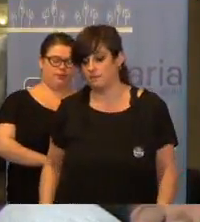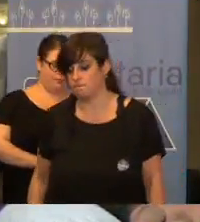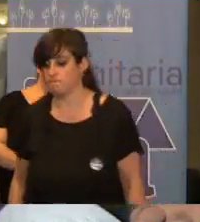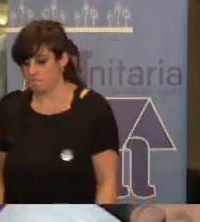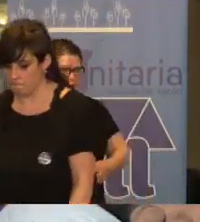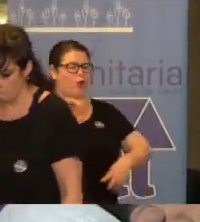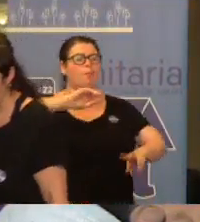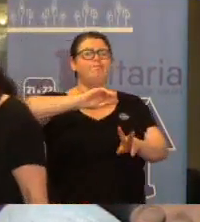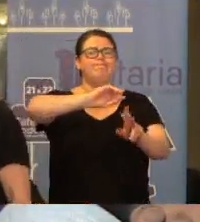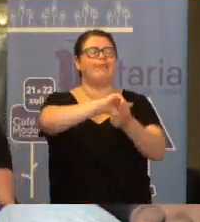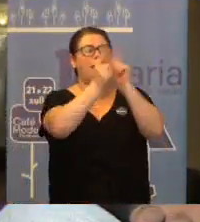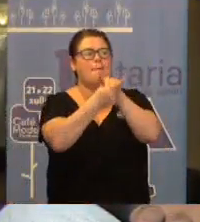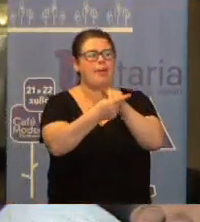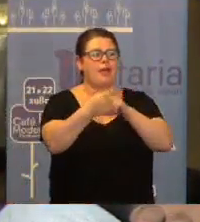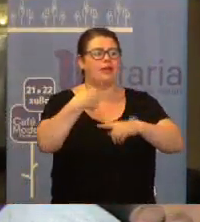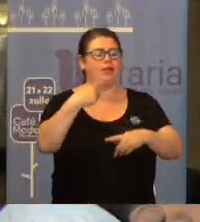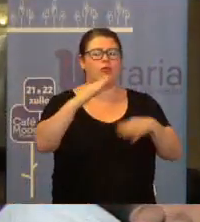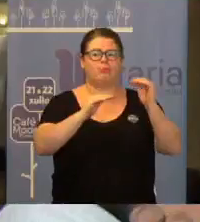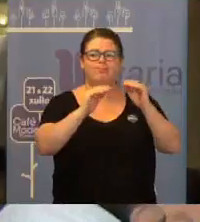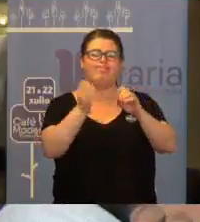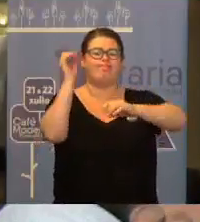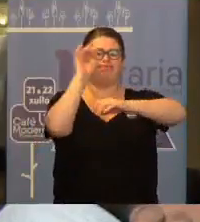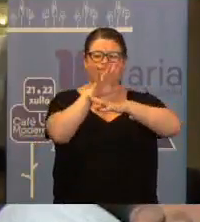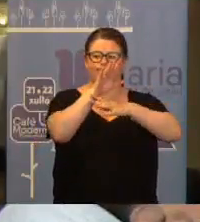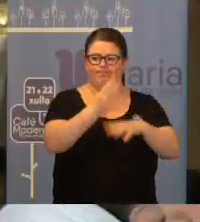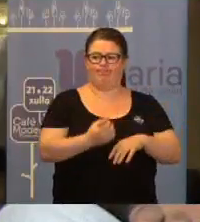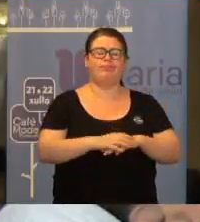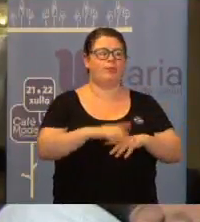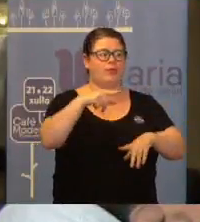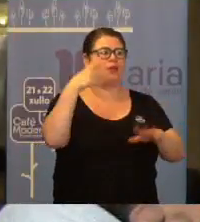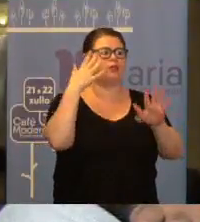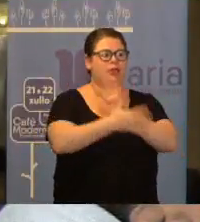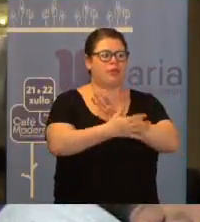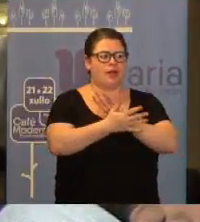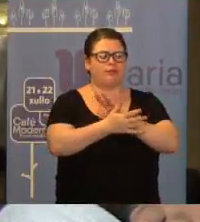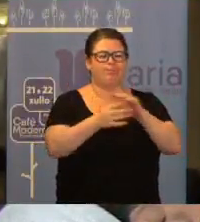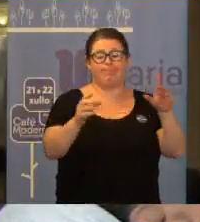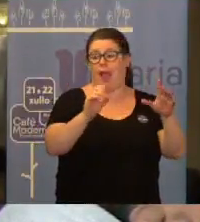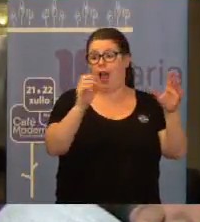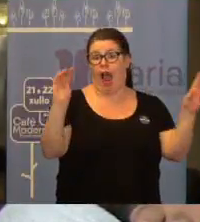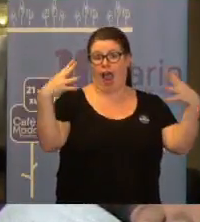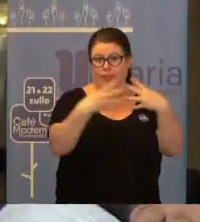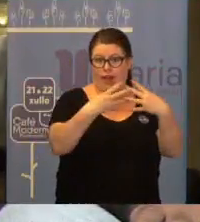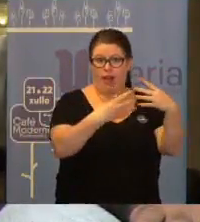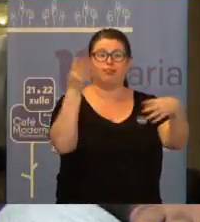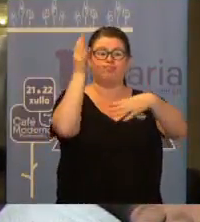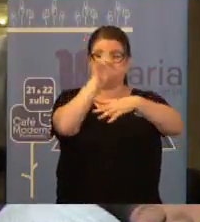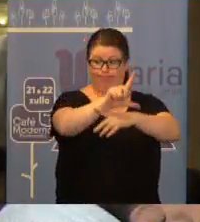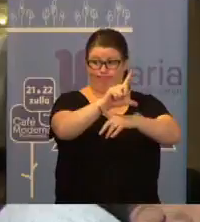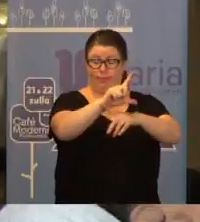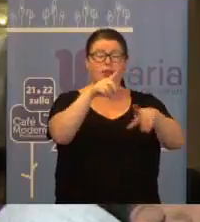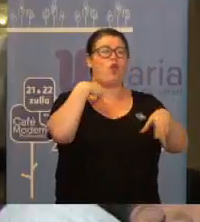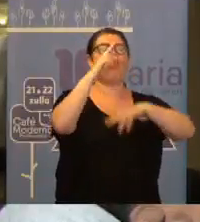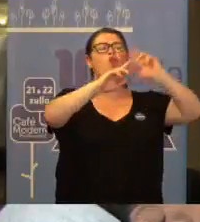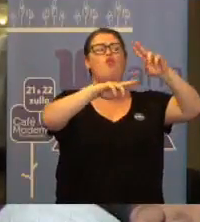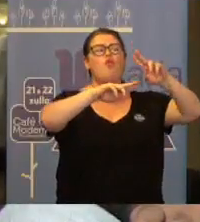transformei en un JPG e logo a subín. Logo outros seguiron o exemplo e tamén a subiron e dixen, bueno, en realidad o que estamos construindo non é